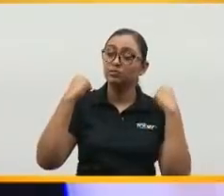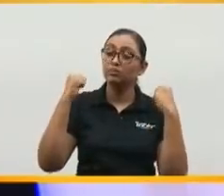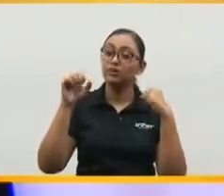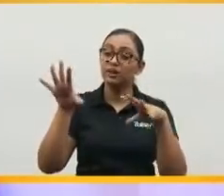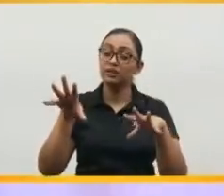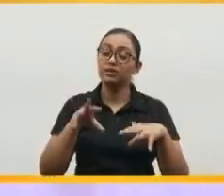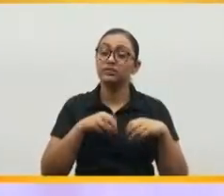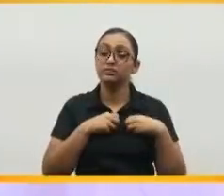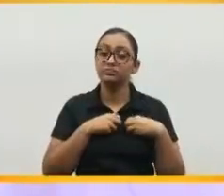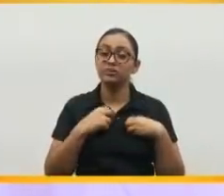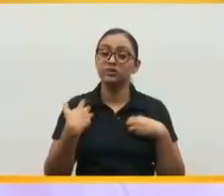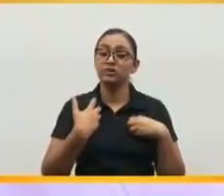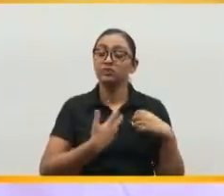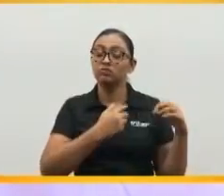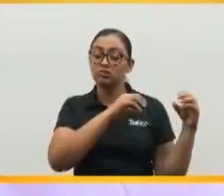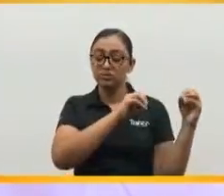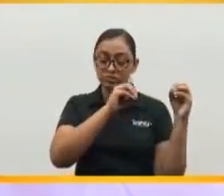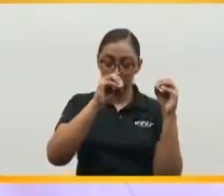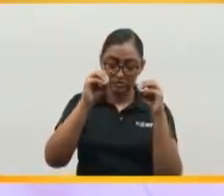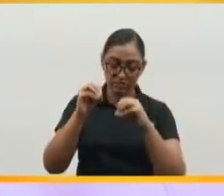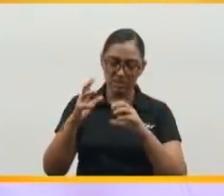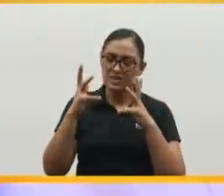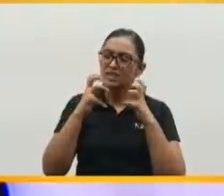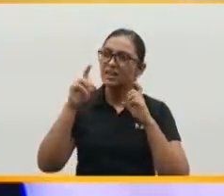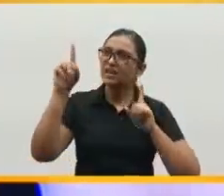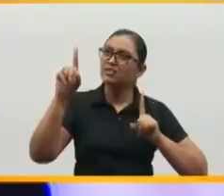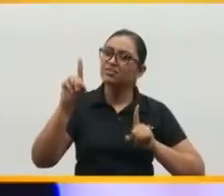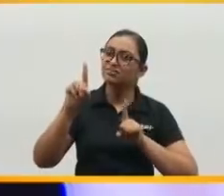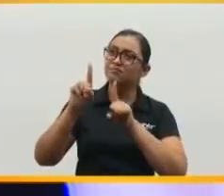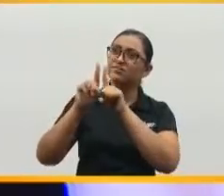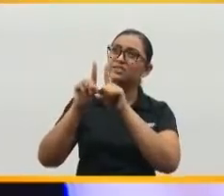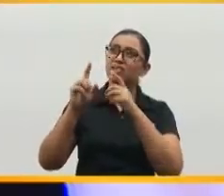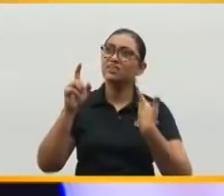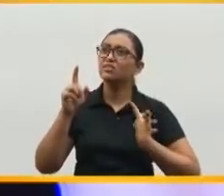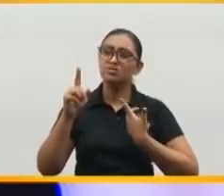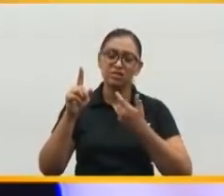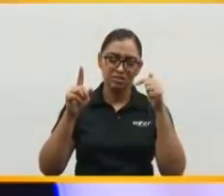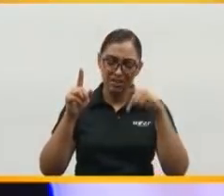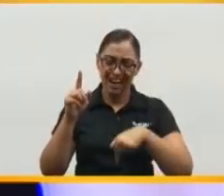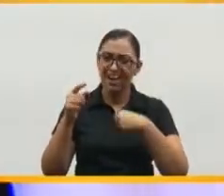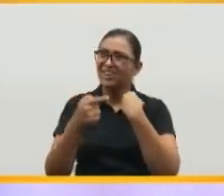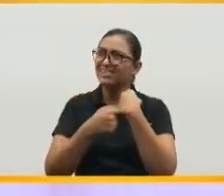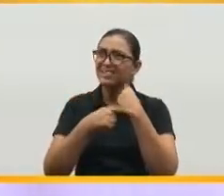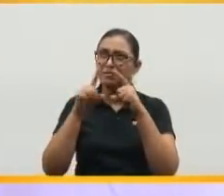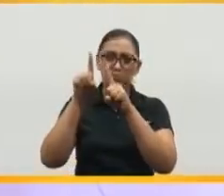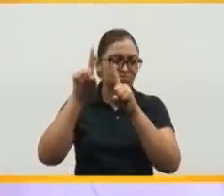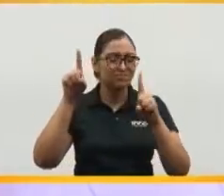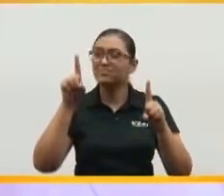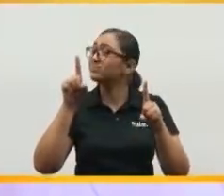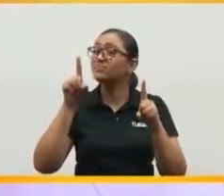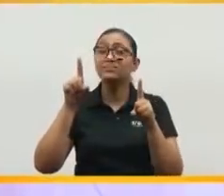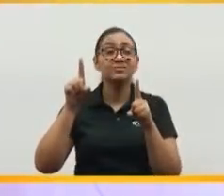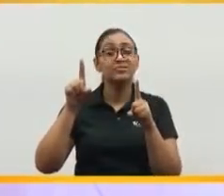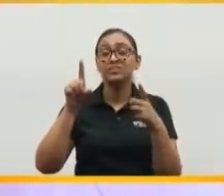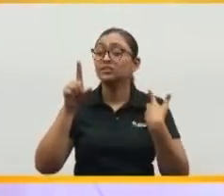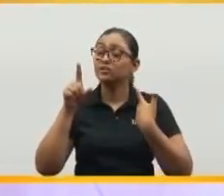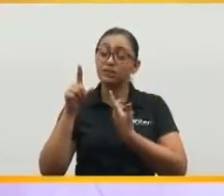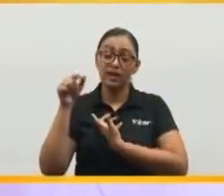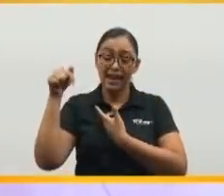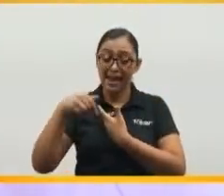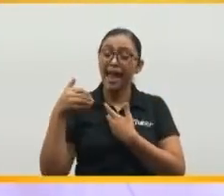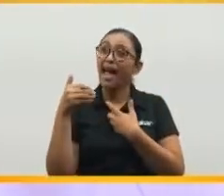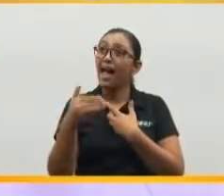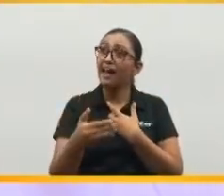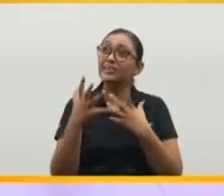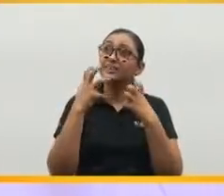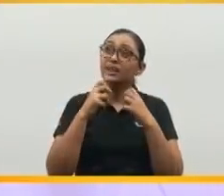acá deseamos acercarnos a ti, porque no es el momento para retroceder ni alejarnos. El día de hoy queremos encomendar a ti nuestro nuevo año,